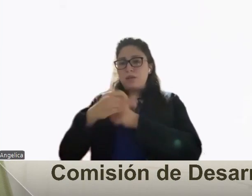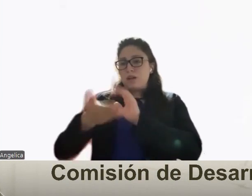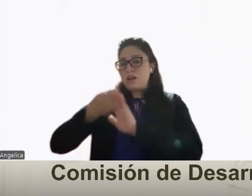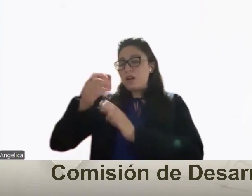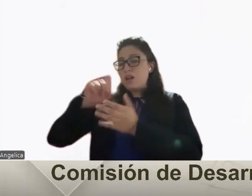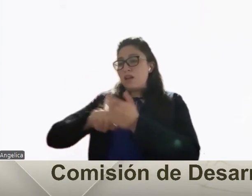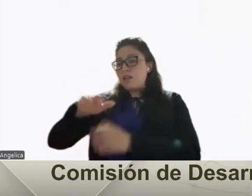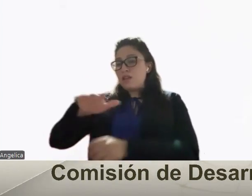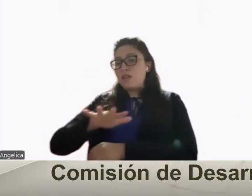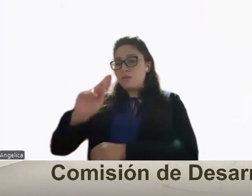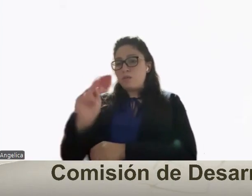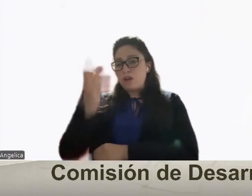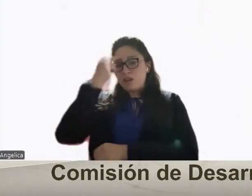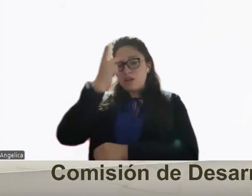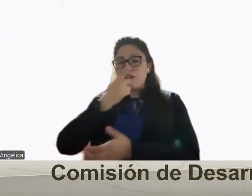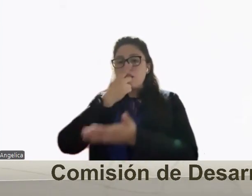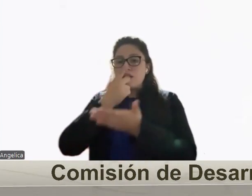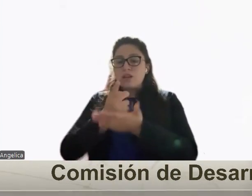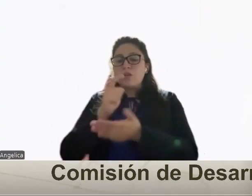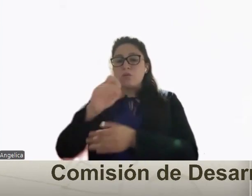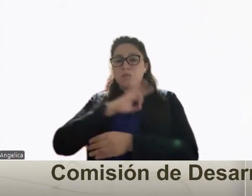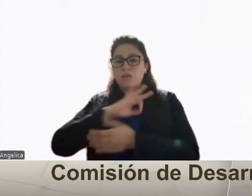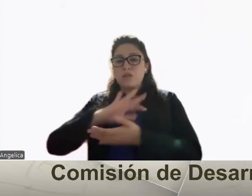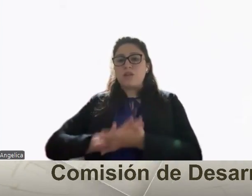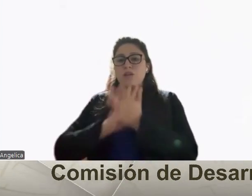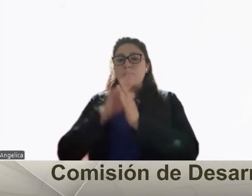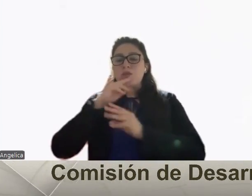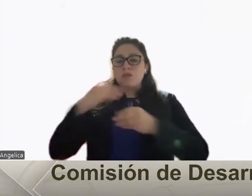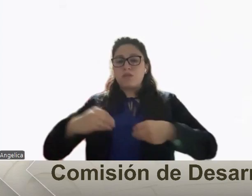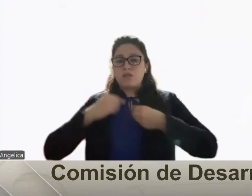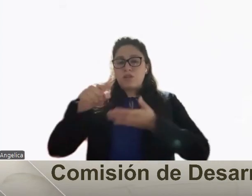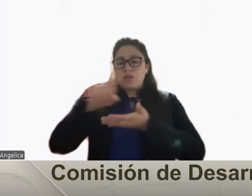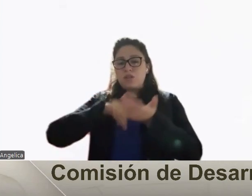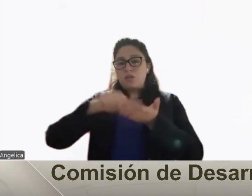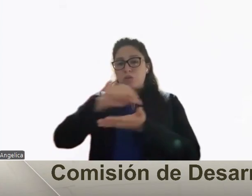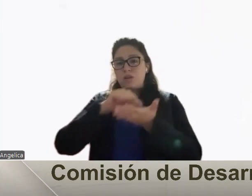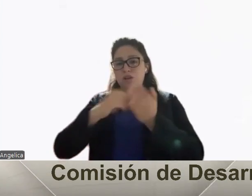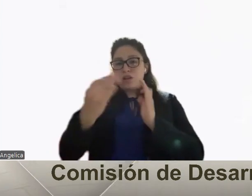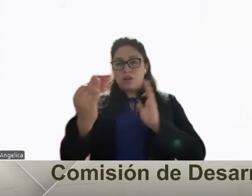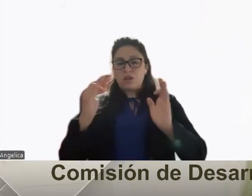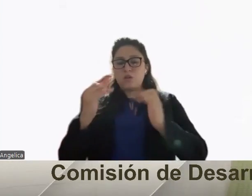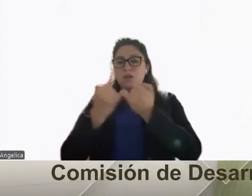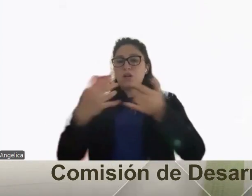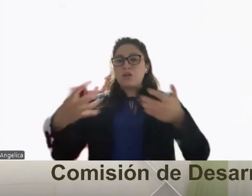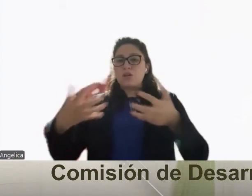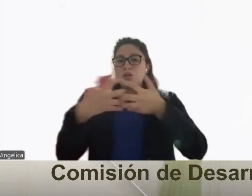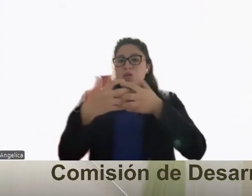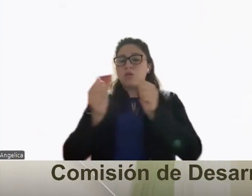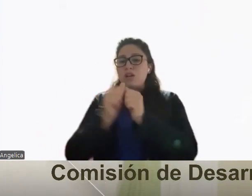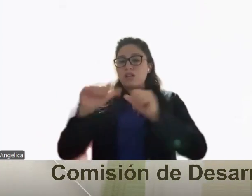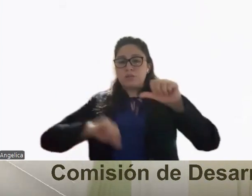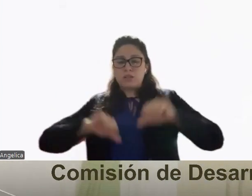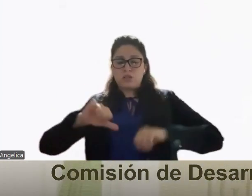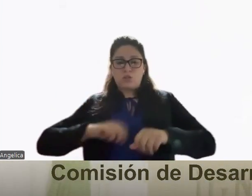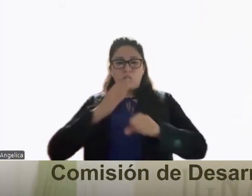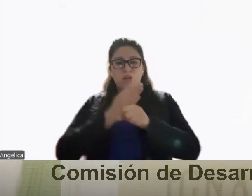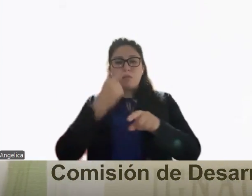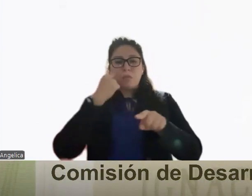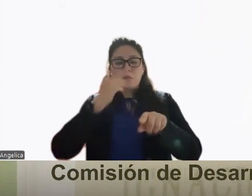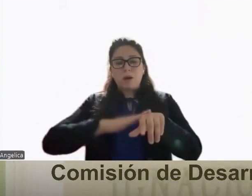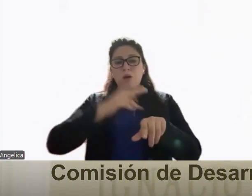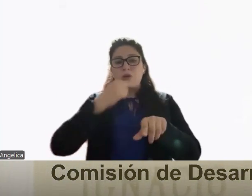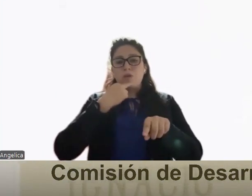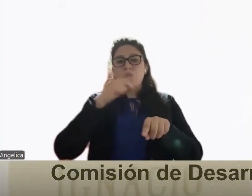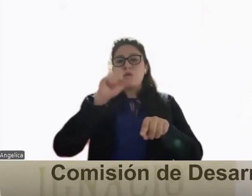precisan el mejoramiento de la calidad de vida de la colonia, armonizándola con las actividades hoy existentes y la presencia de la